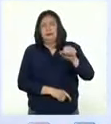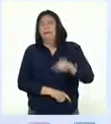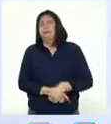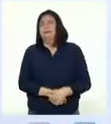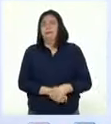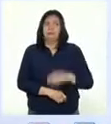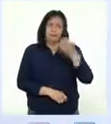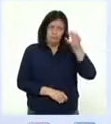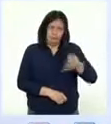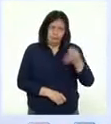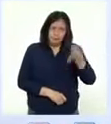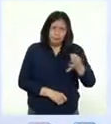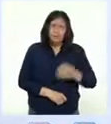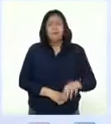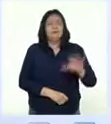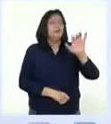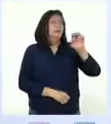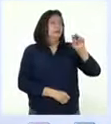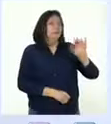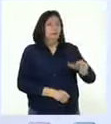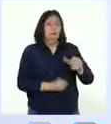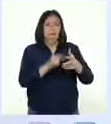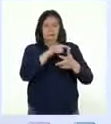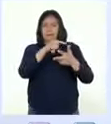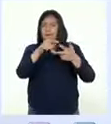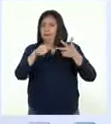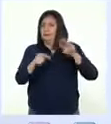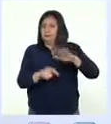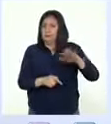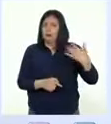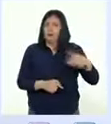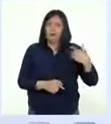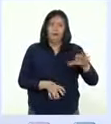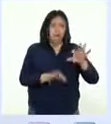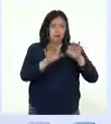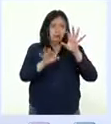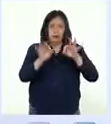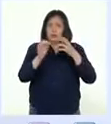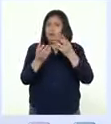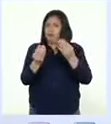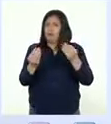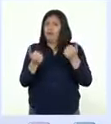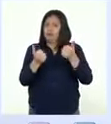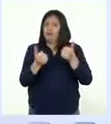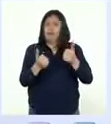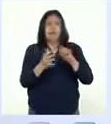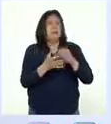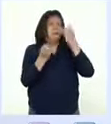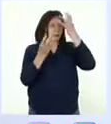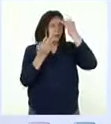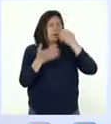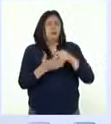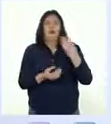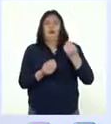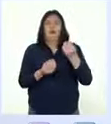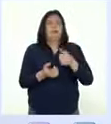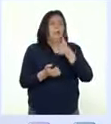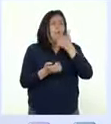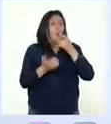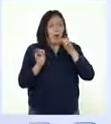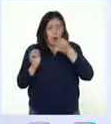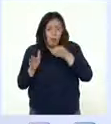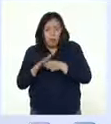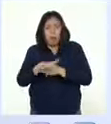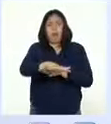Patty. Realmente Camila, Joaquín y Nashley han hallado muy buena información sobre el fenómeno de la inundación